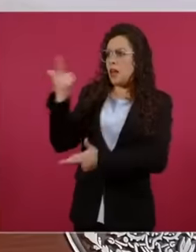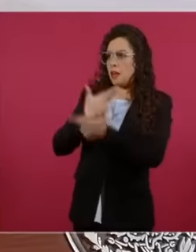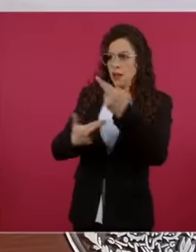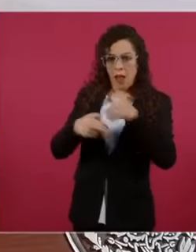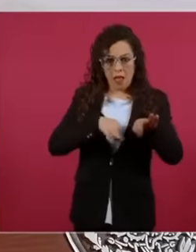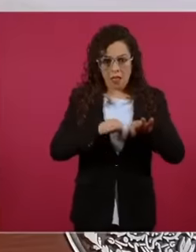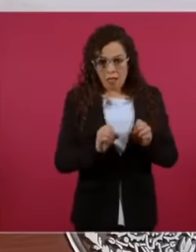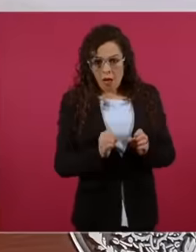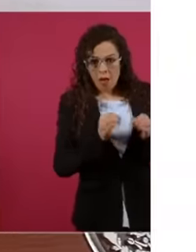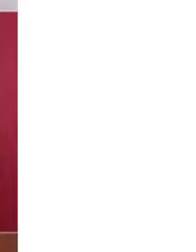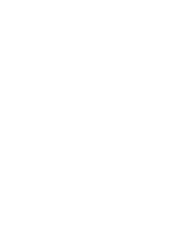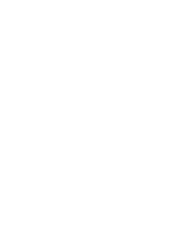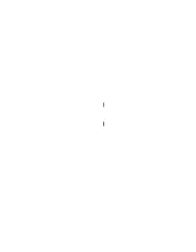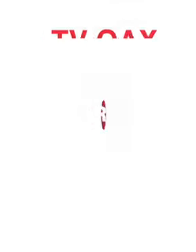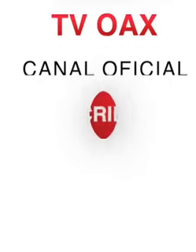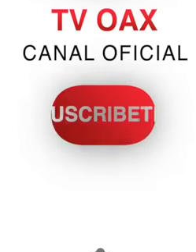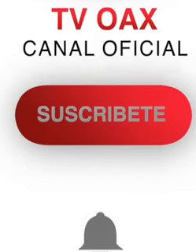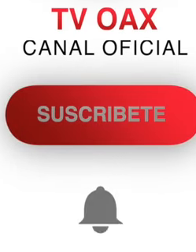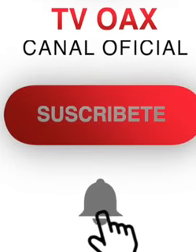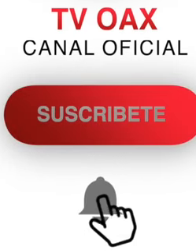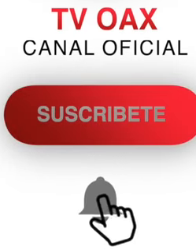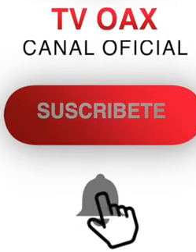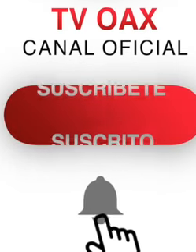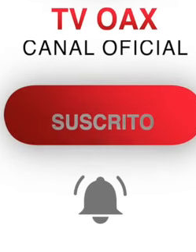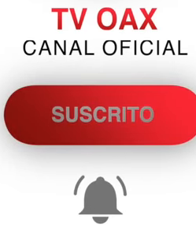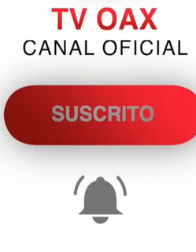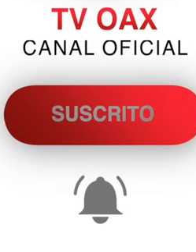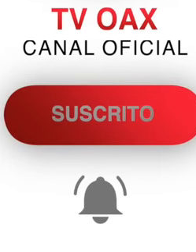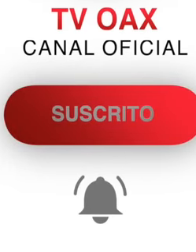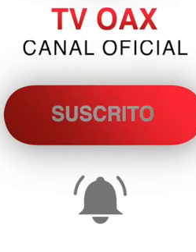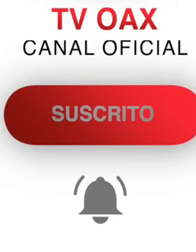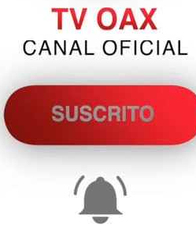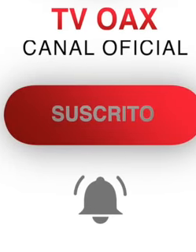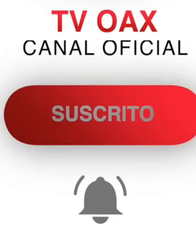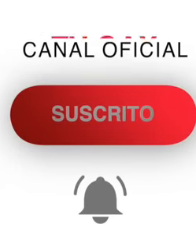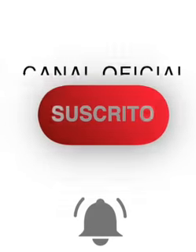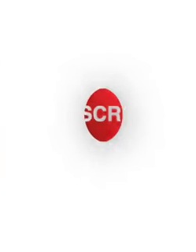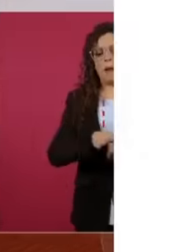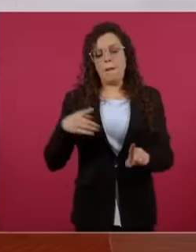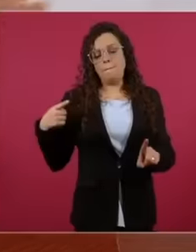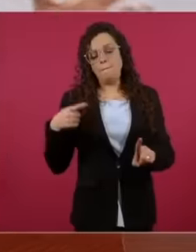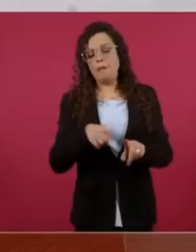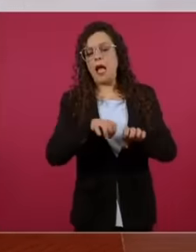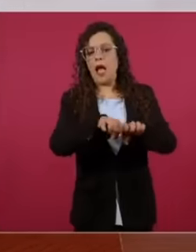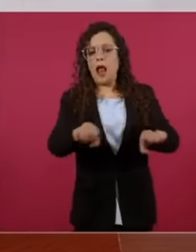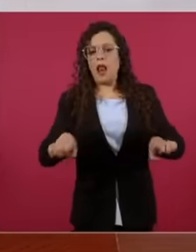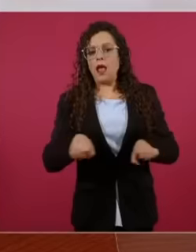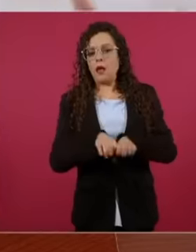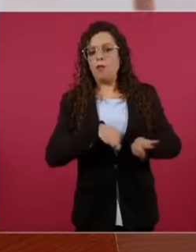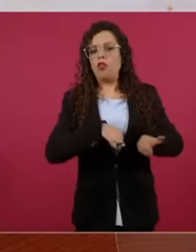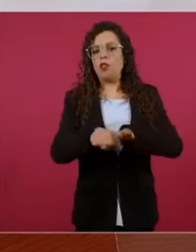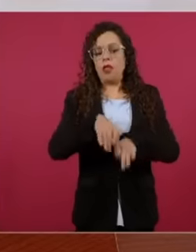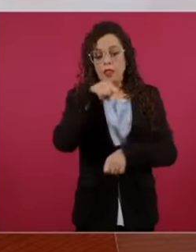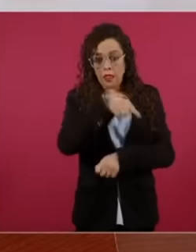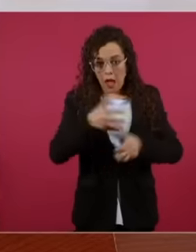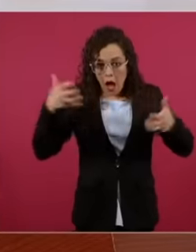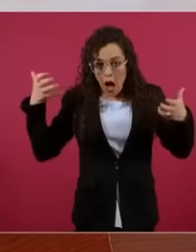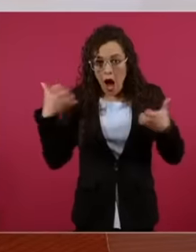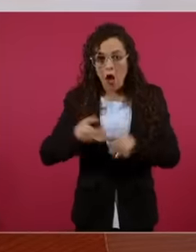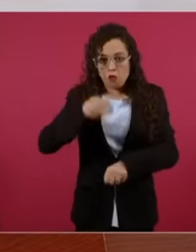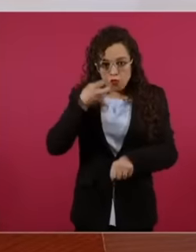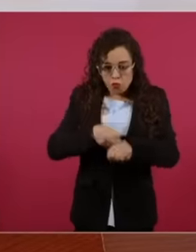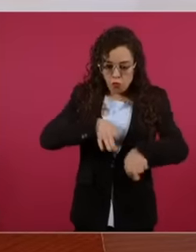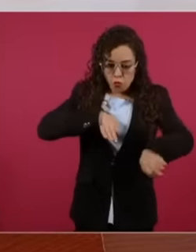Tienen ahí equipos, que son los que están